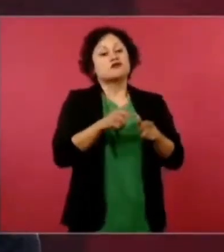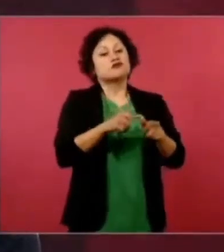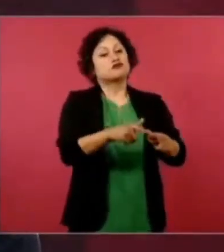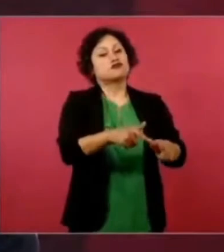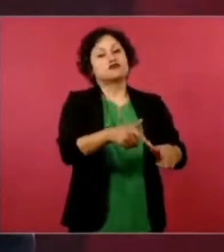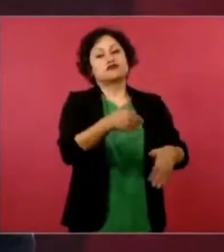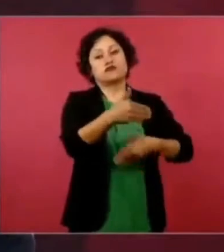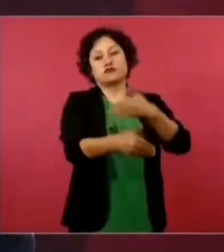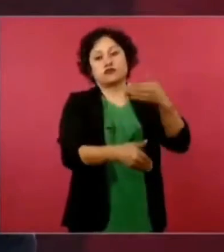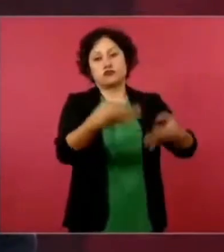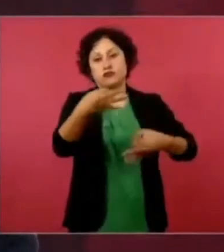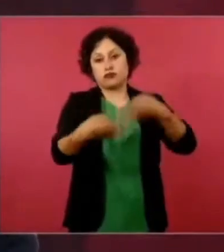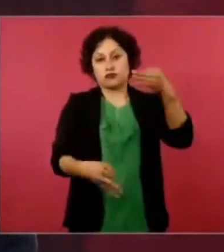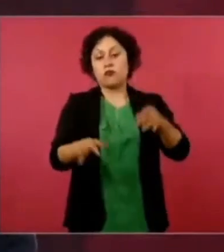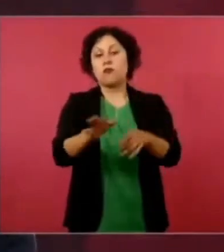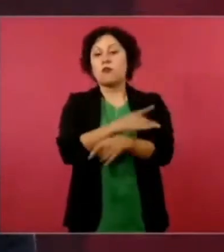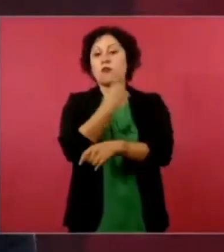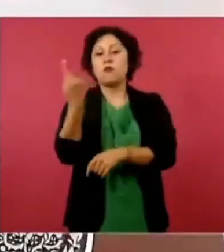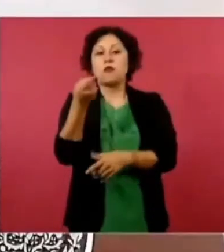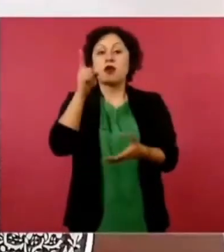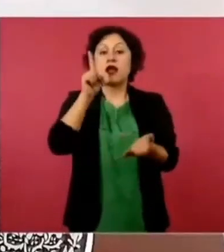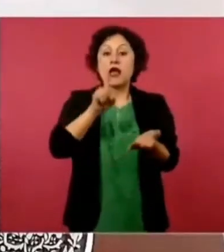porque hay una escucha